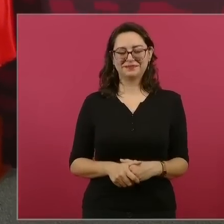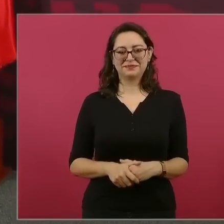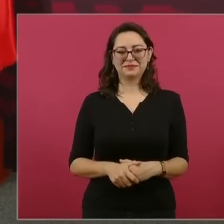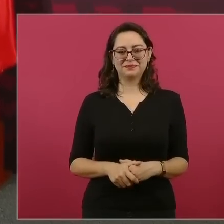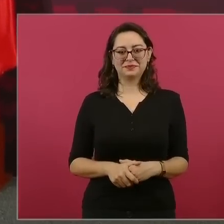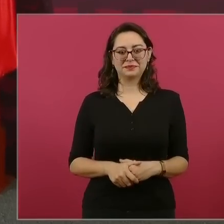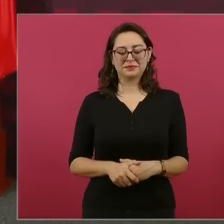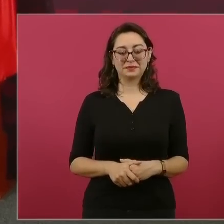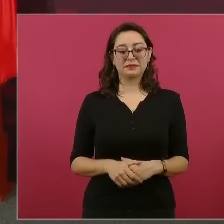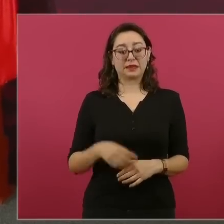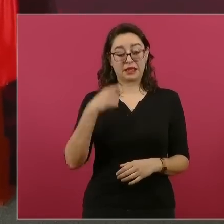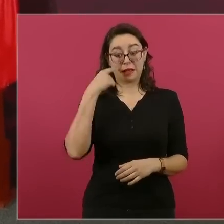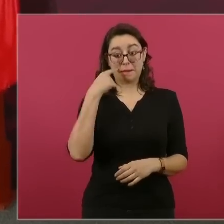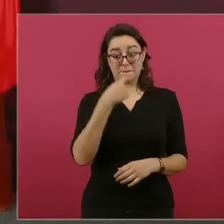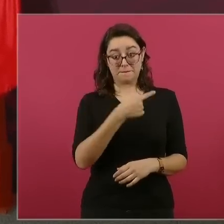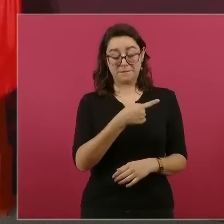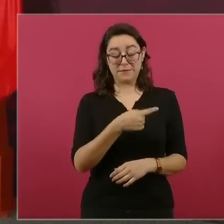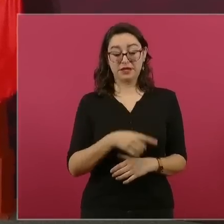Pero mire, aquí está.